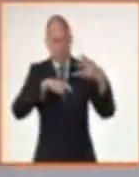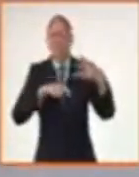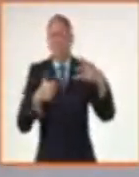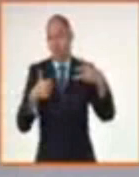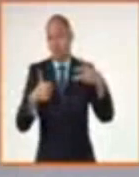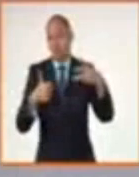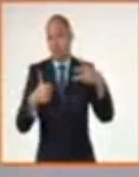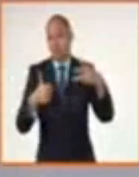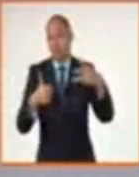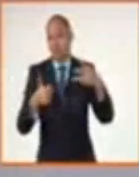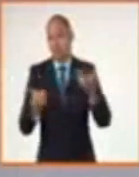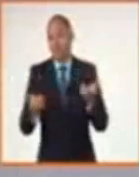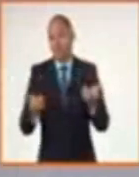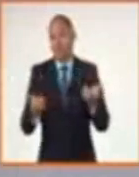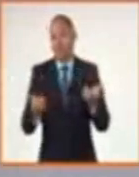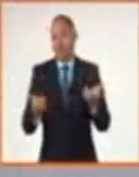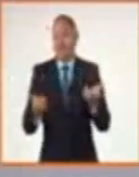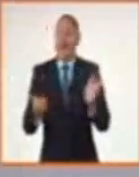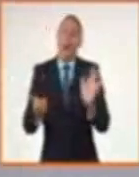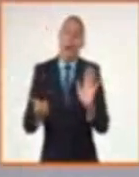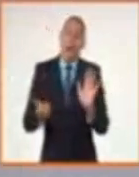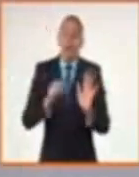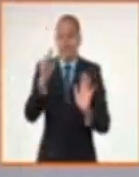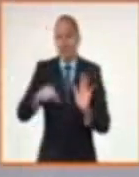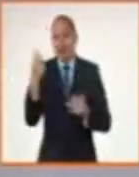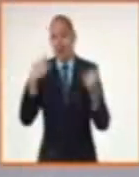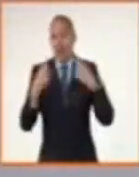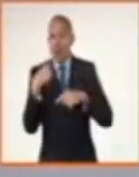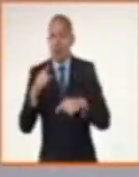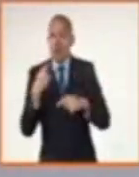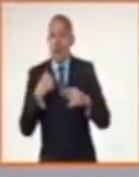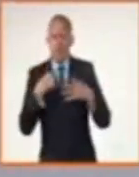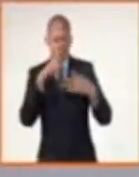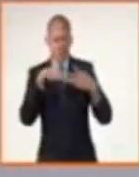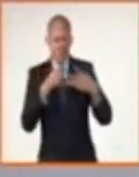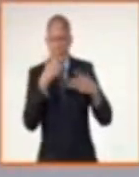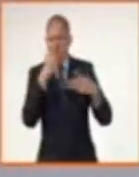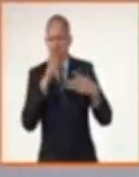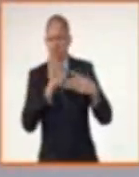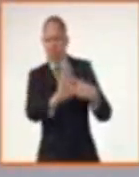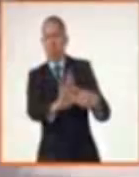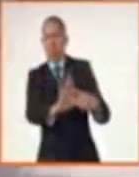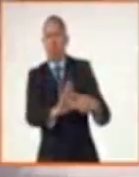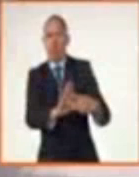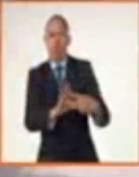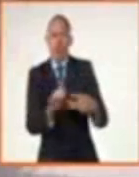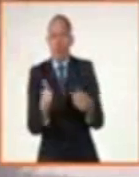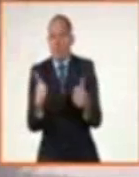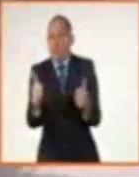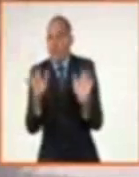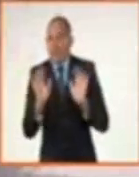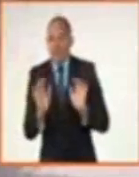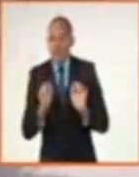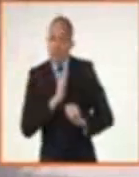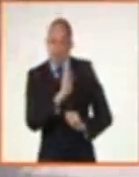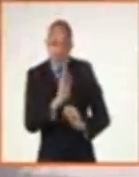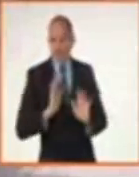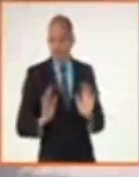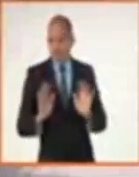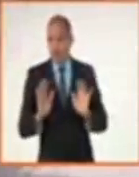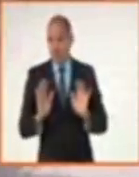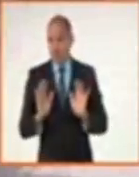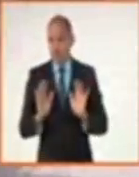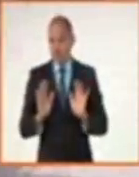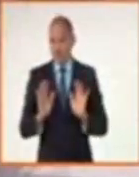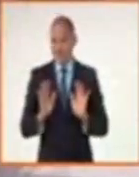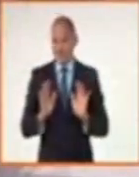el derecho de cada persona. Lin hablaba del tema de... La mayoría fue a votar y además entendió la estrategia revolucionaria. Entendió la estrategia